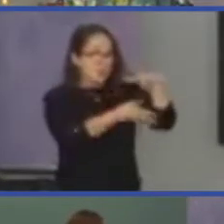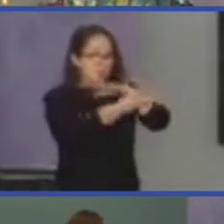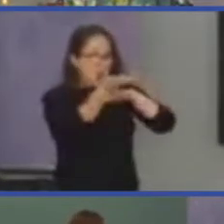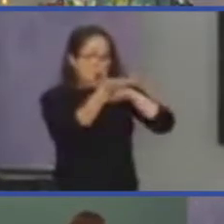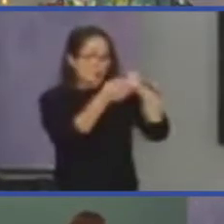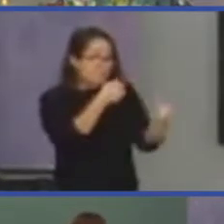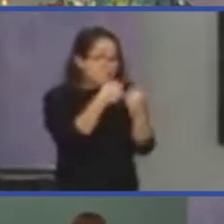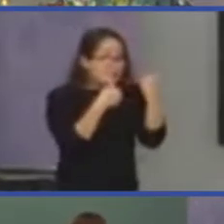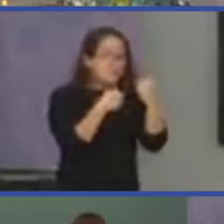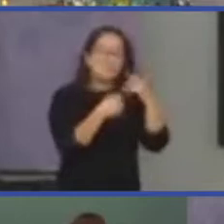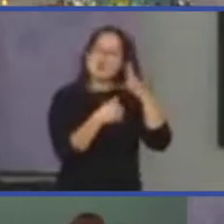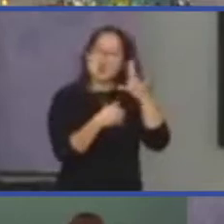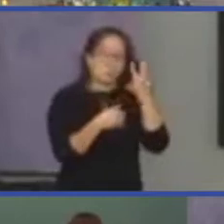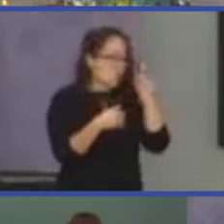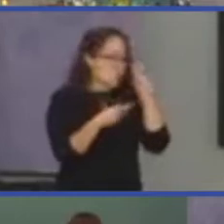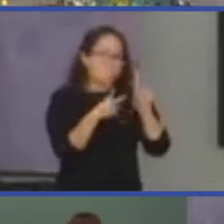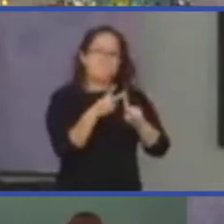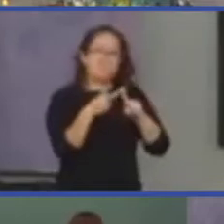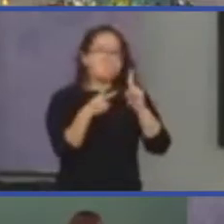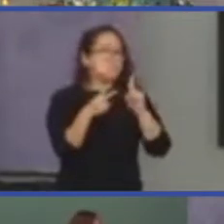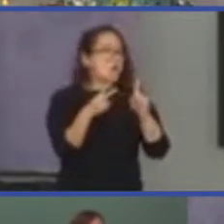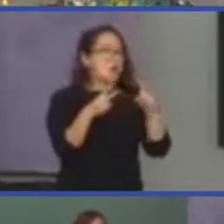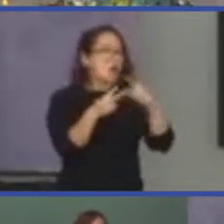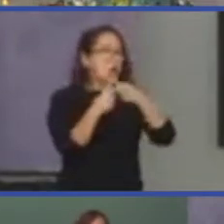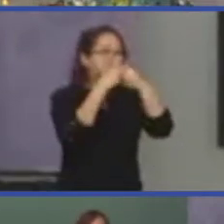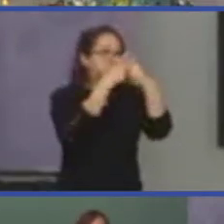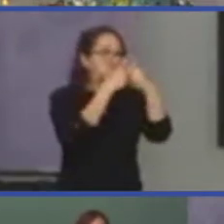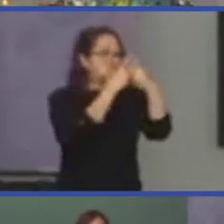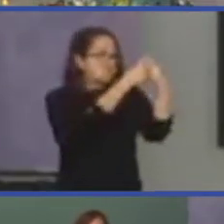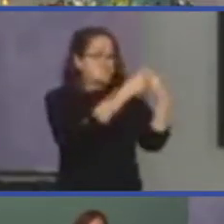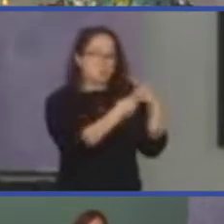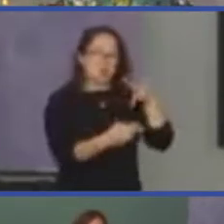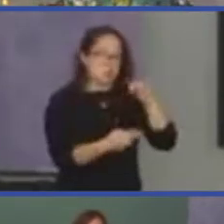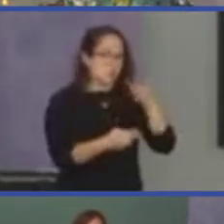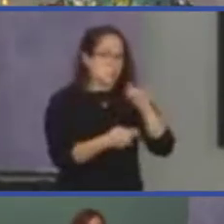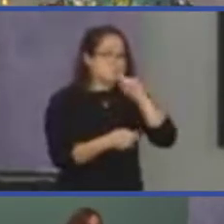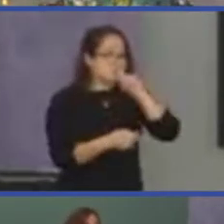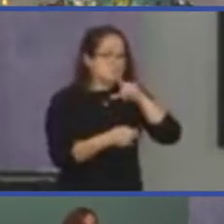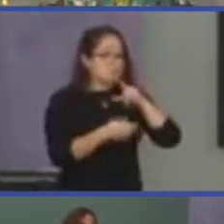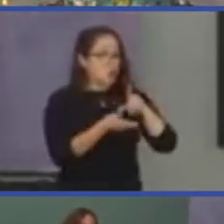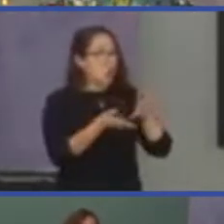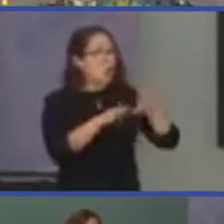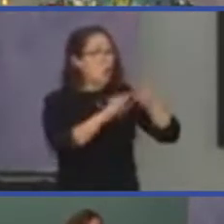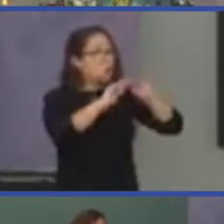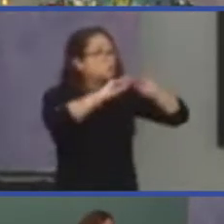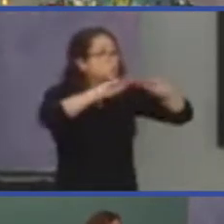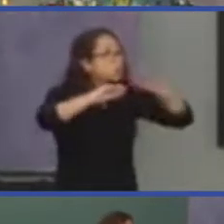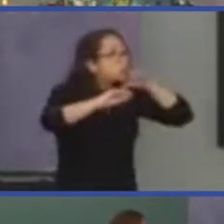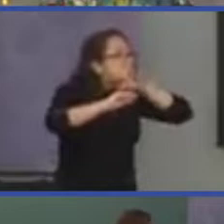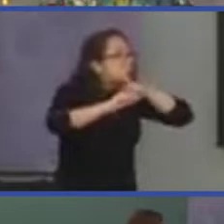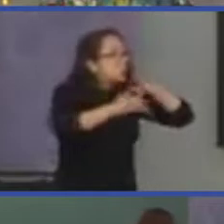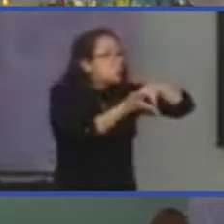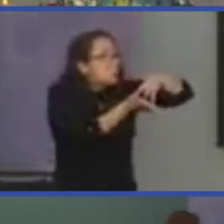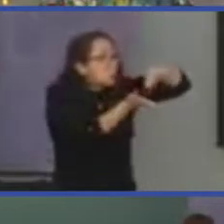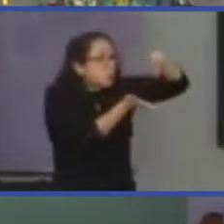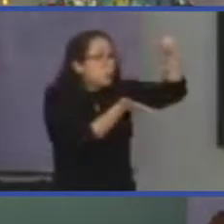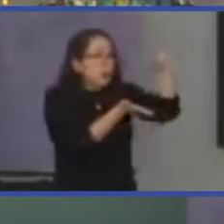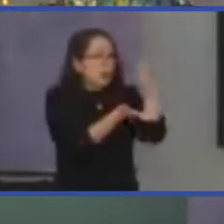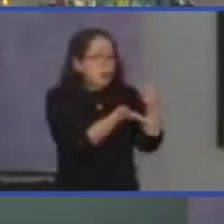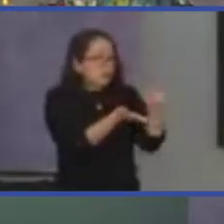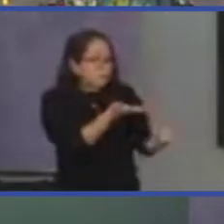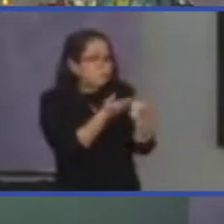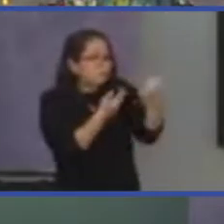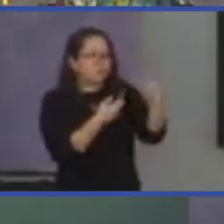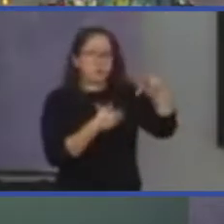los granos de arena en el desierto de la Tierra. O de todas las playas. Tampoco son infinitos.